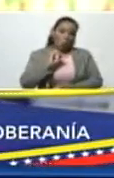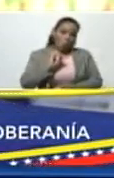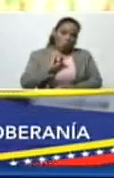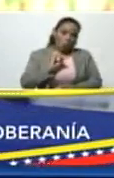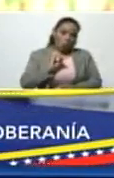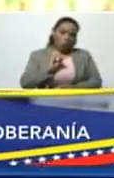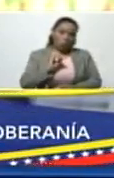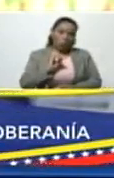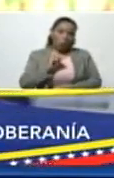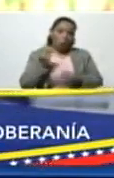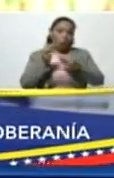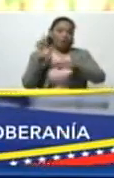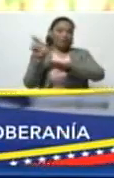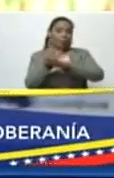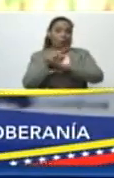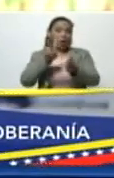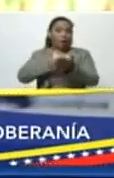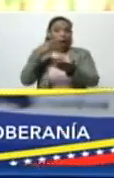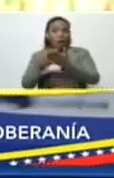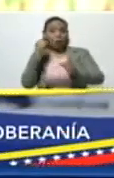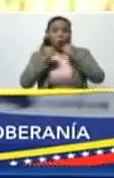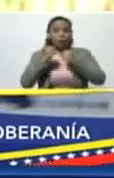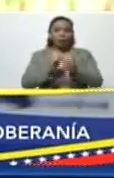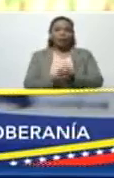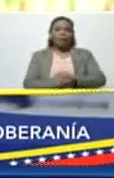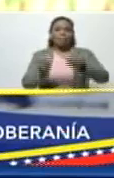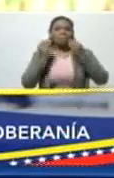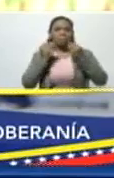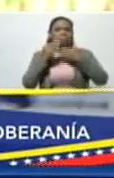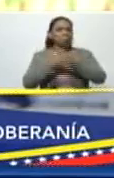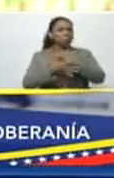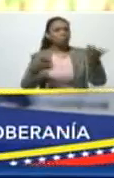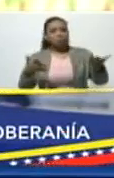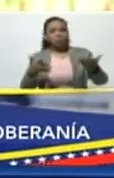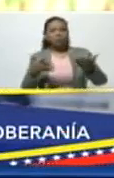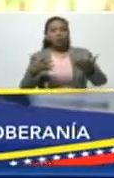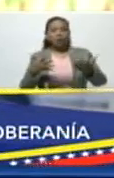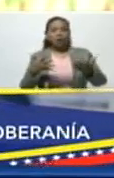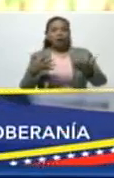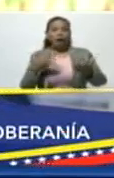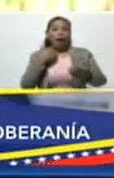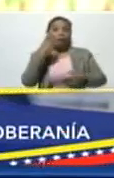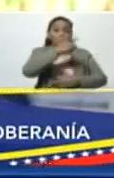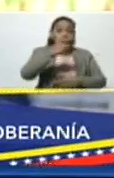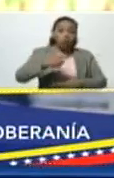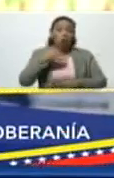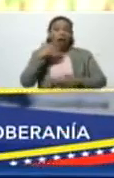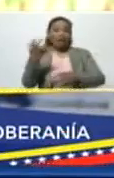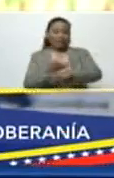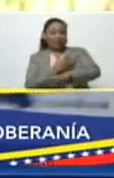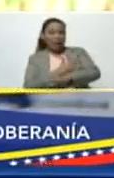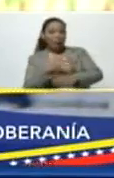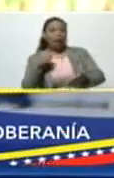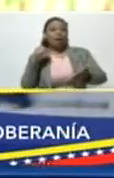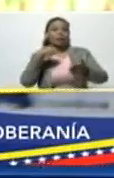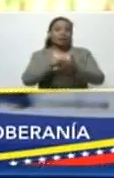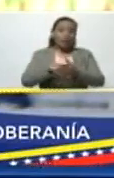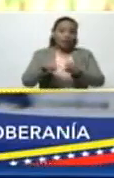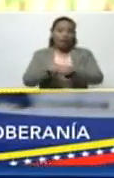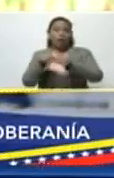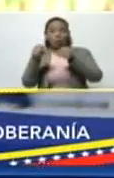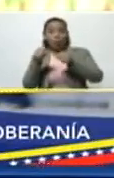cayendo y corriendo, como dicen por ahí. Para que, bueno, los quemados, los fracturados, todos